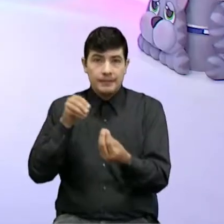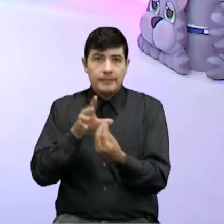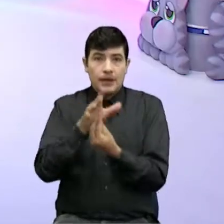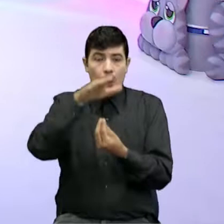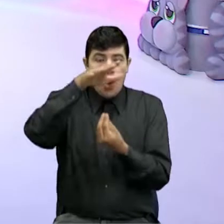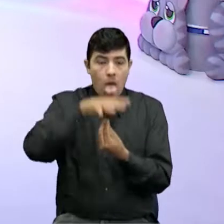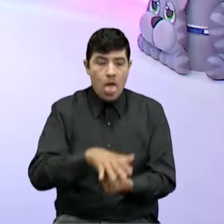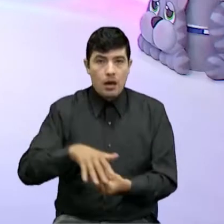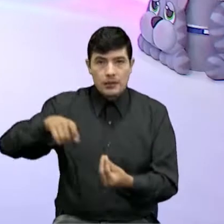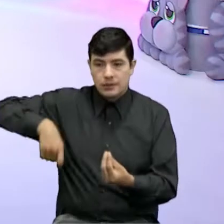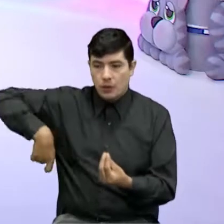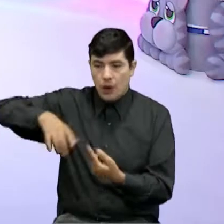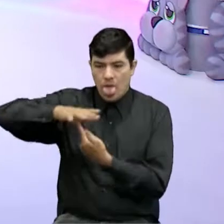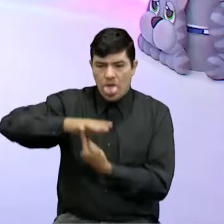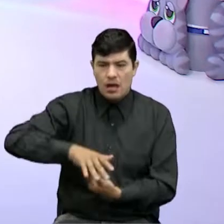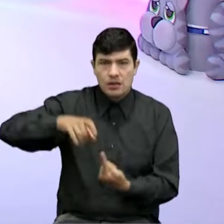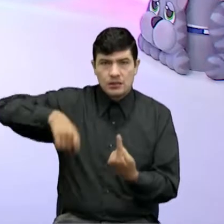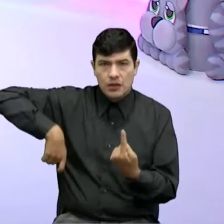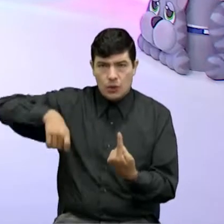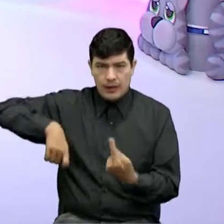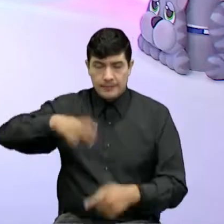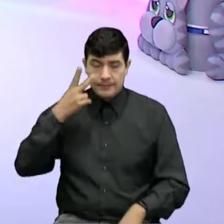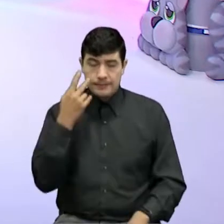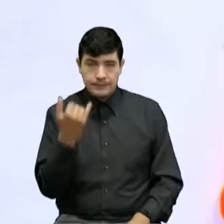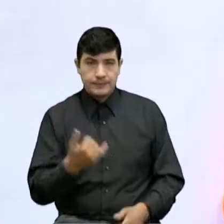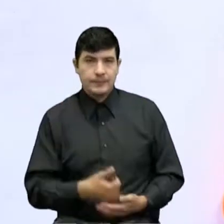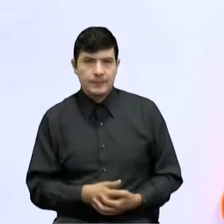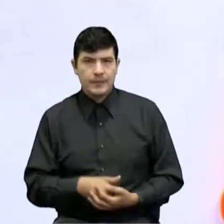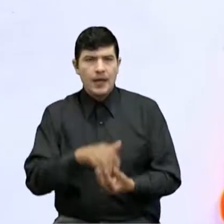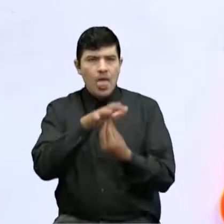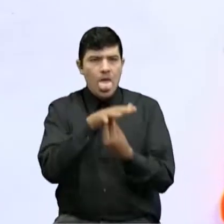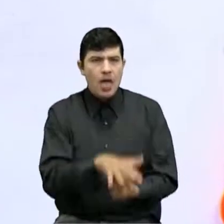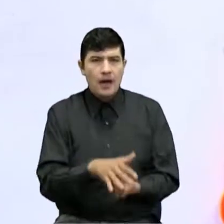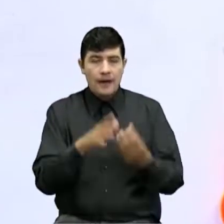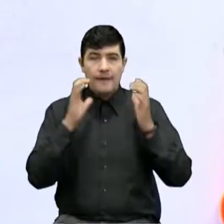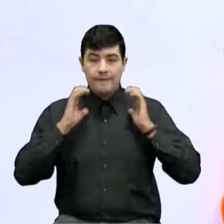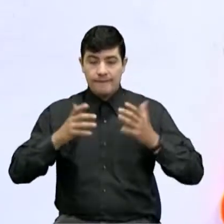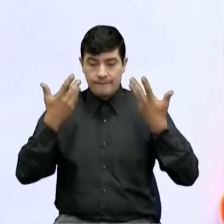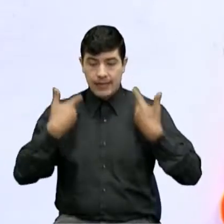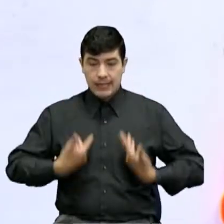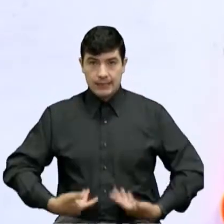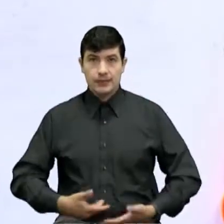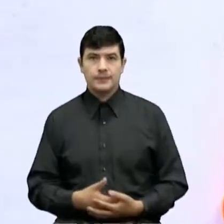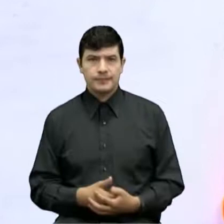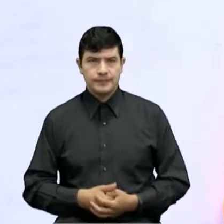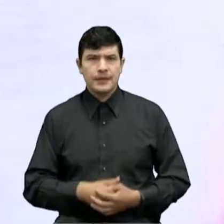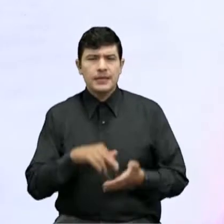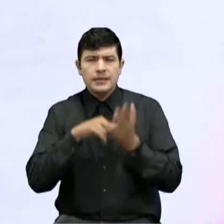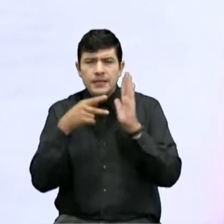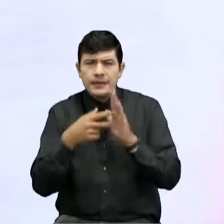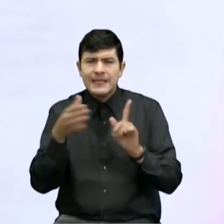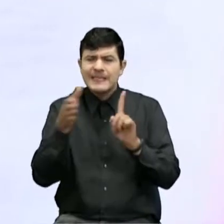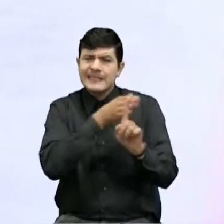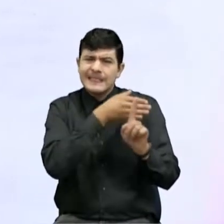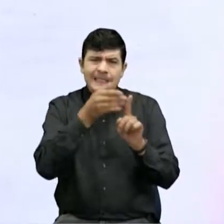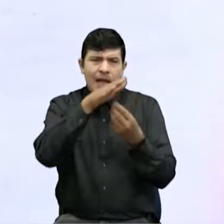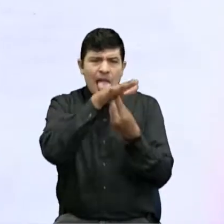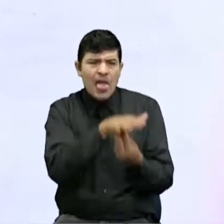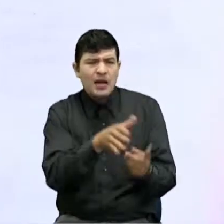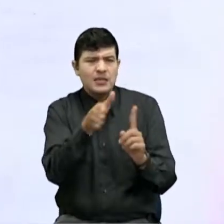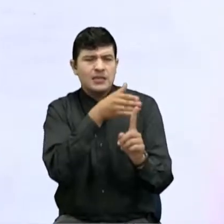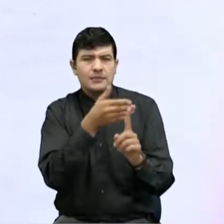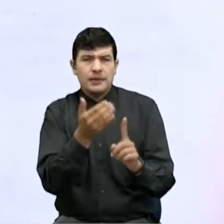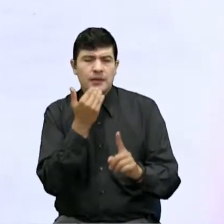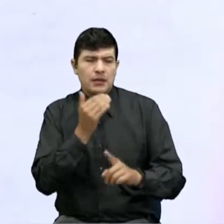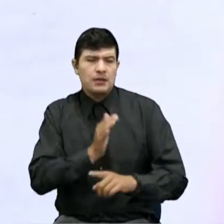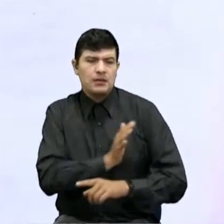escolar. Ajá. Tenemos el acoso físico. Físico es el que se centra en las agresiones físicas, que el empujón,